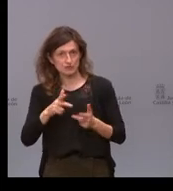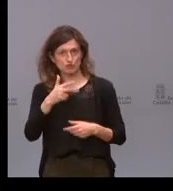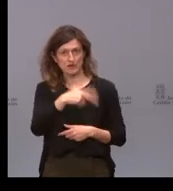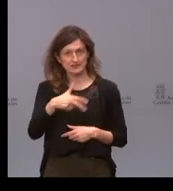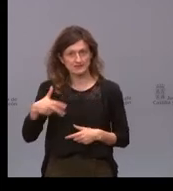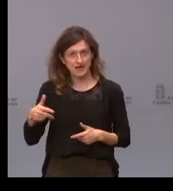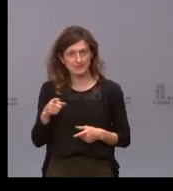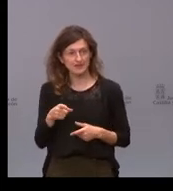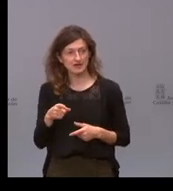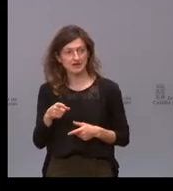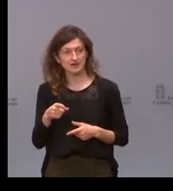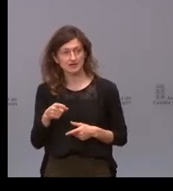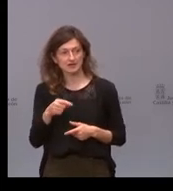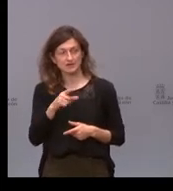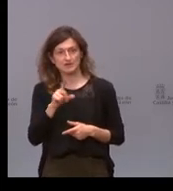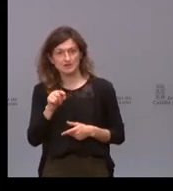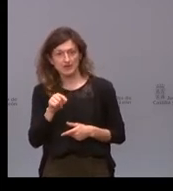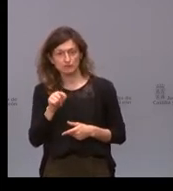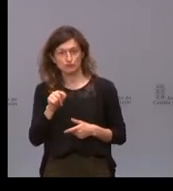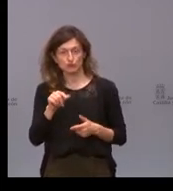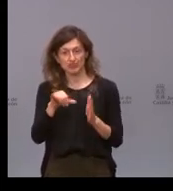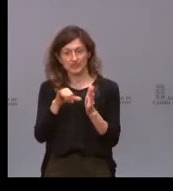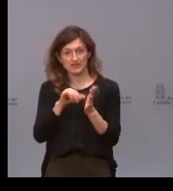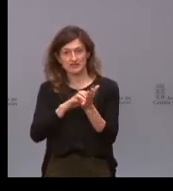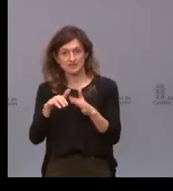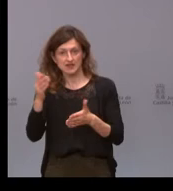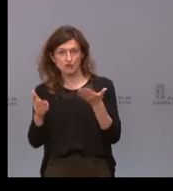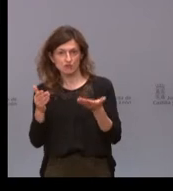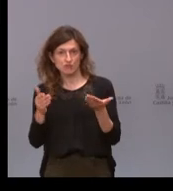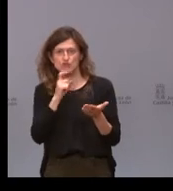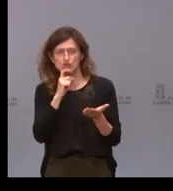están limítrofes como precisión gracias